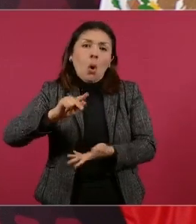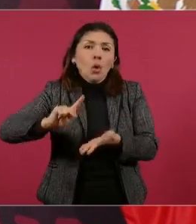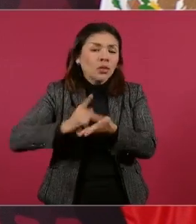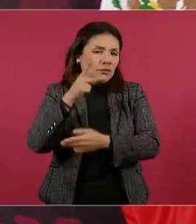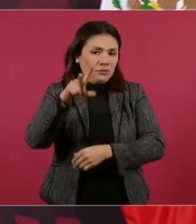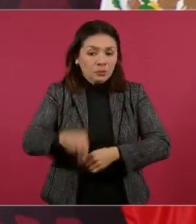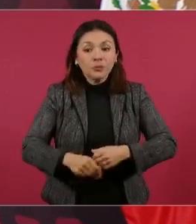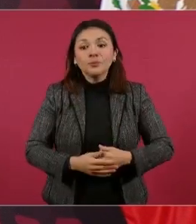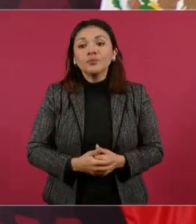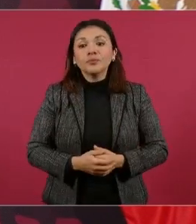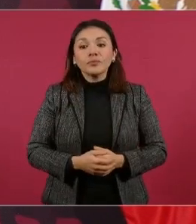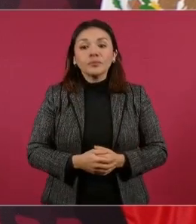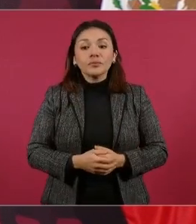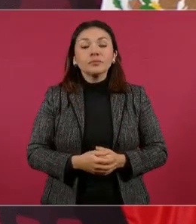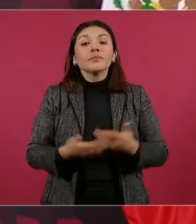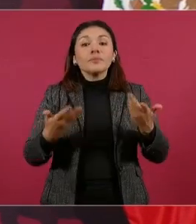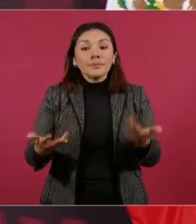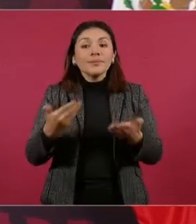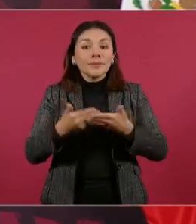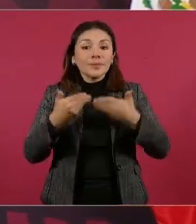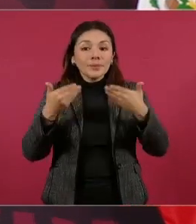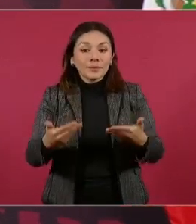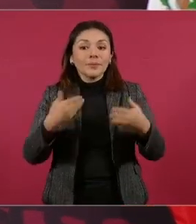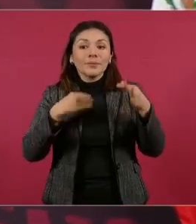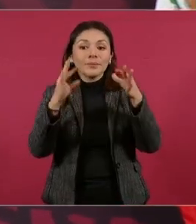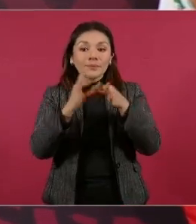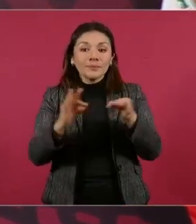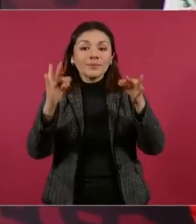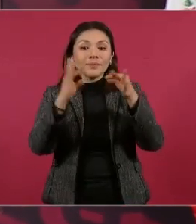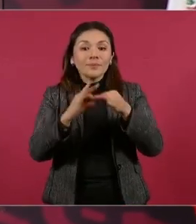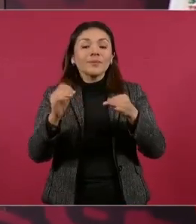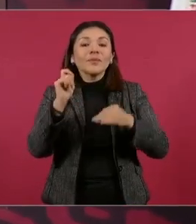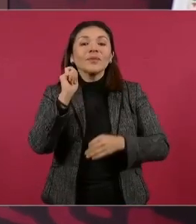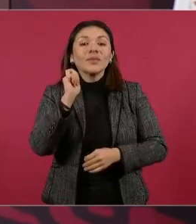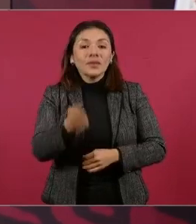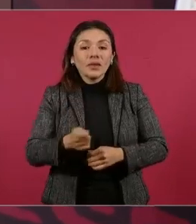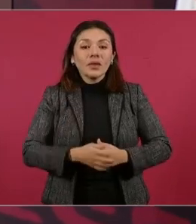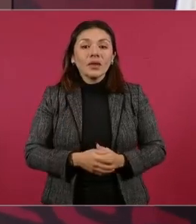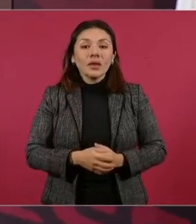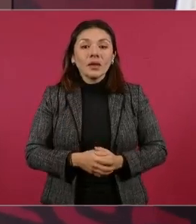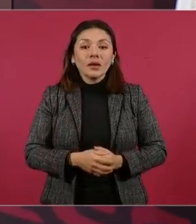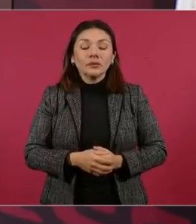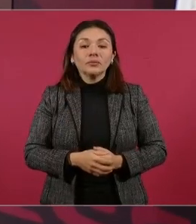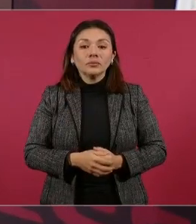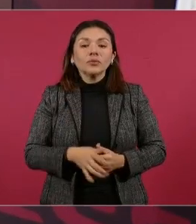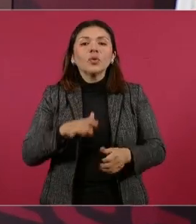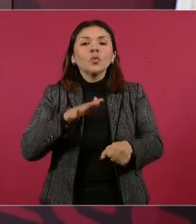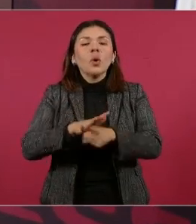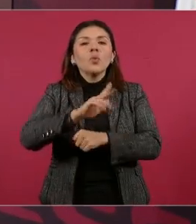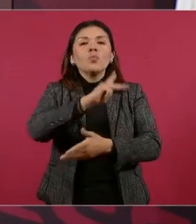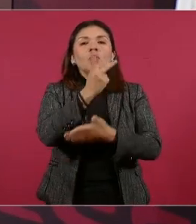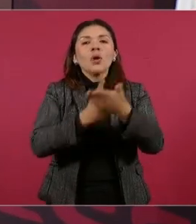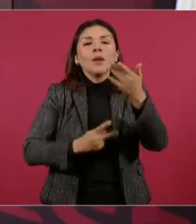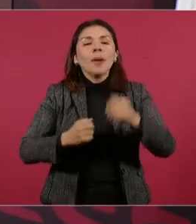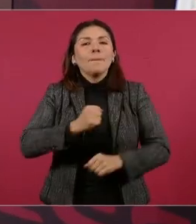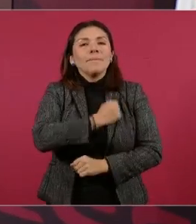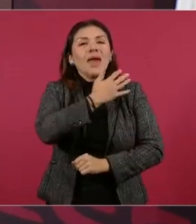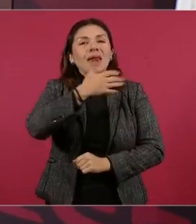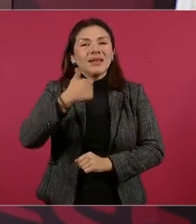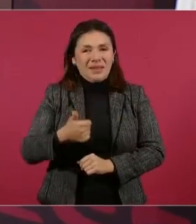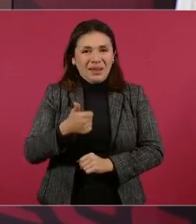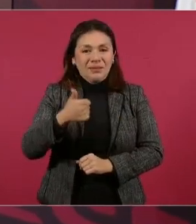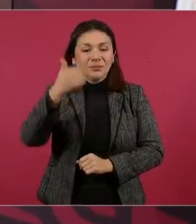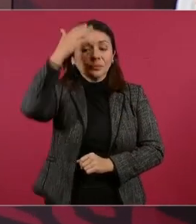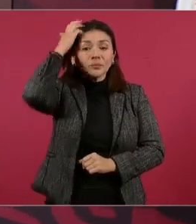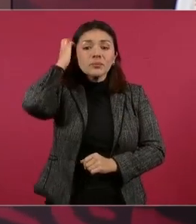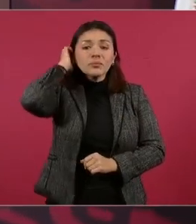décadas y ahora vamos a hablar de los programas de bienestar